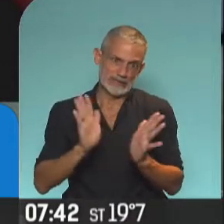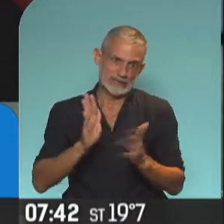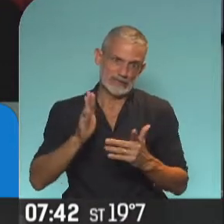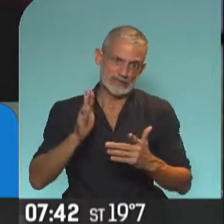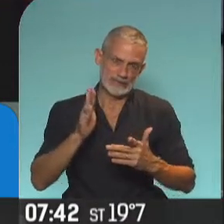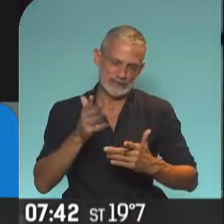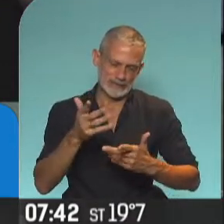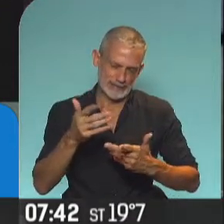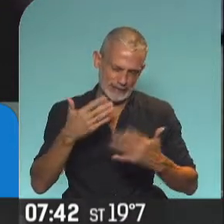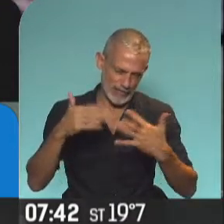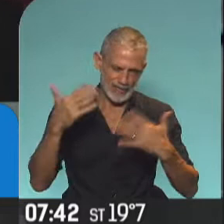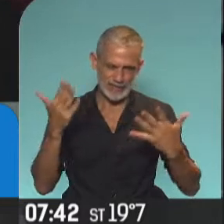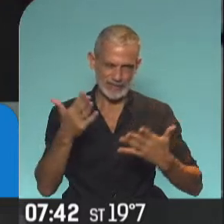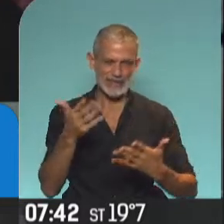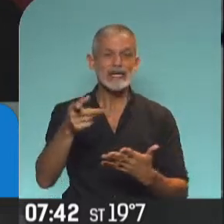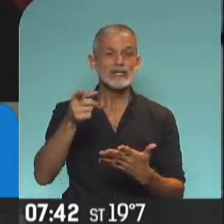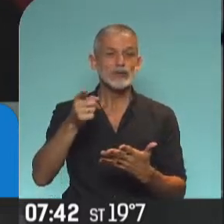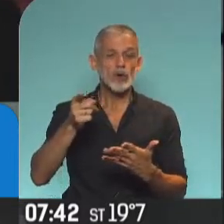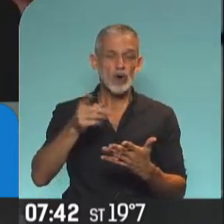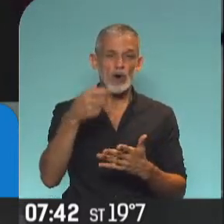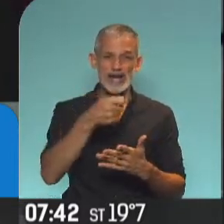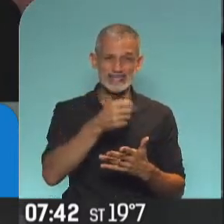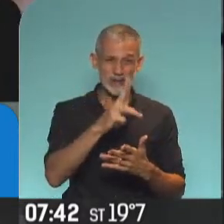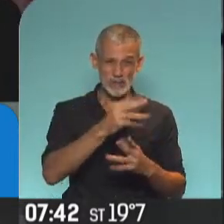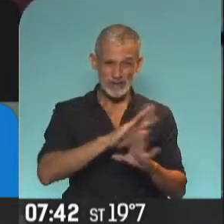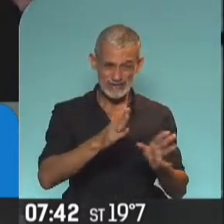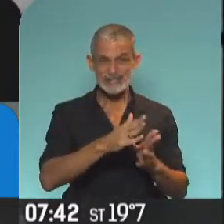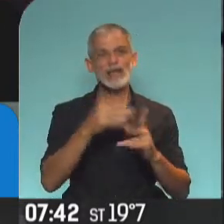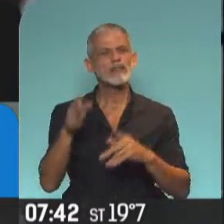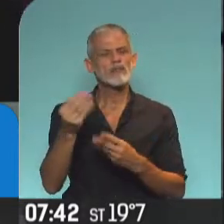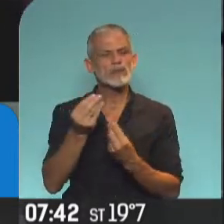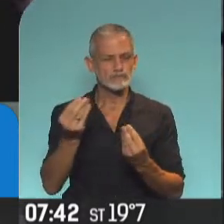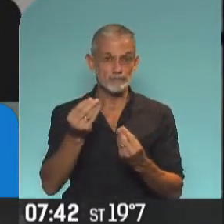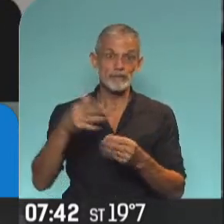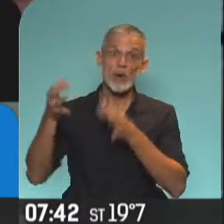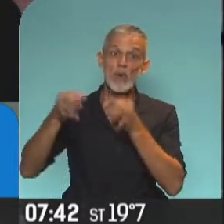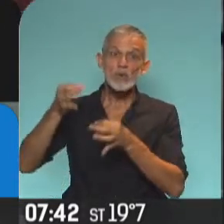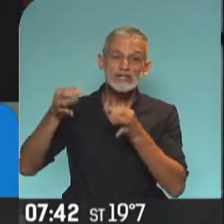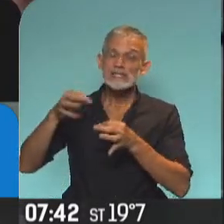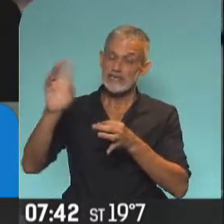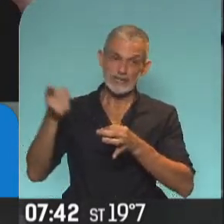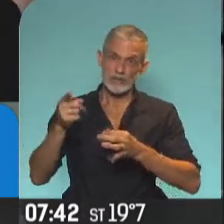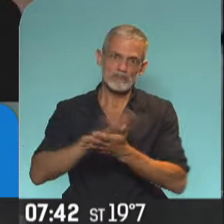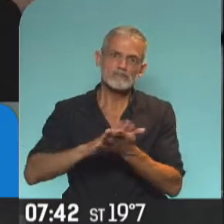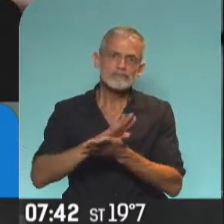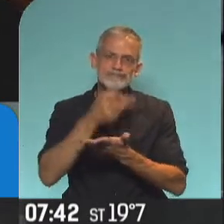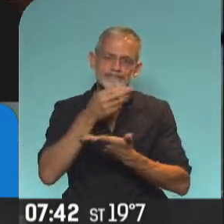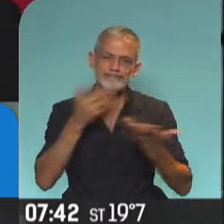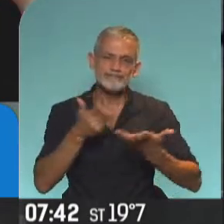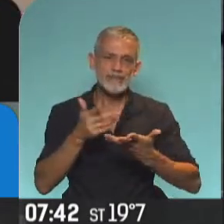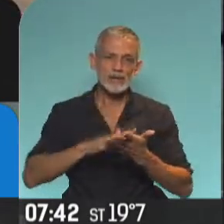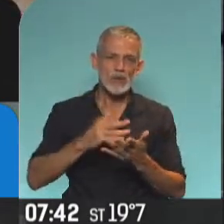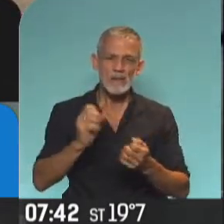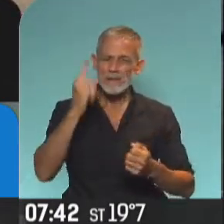posterioridad al femicidio y también de parte de la justicia de no haber respondido a tiempo frente a frente al